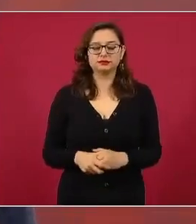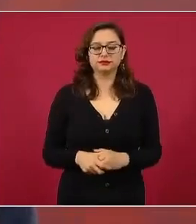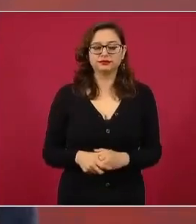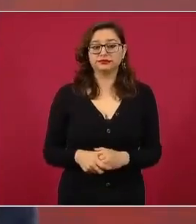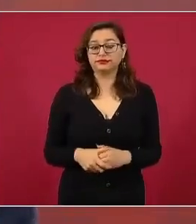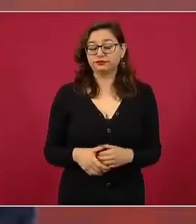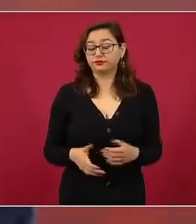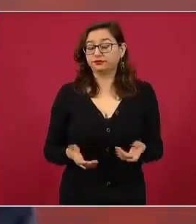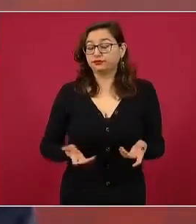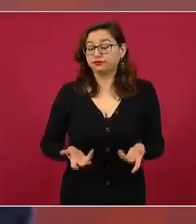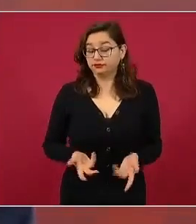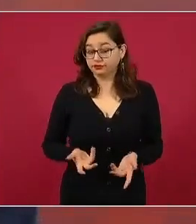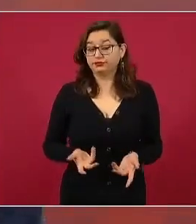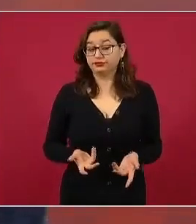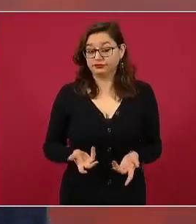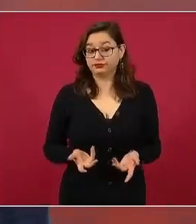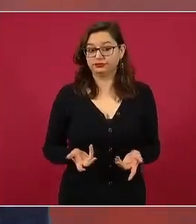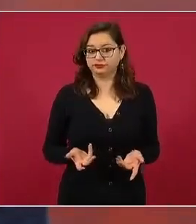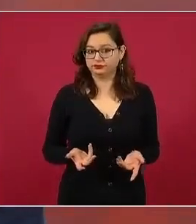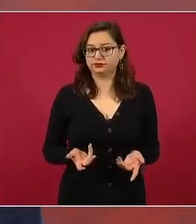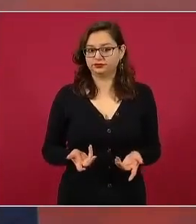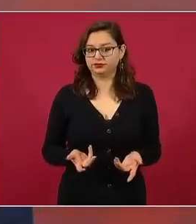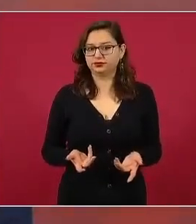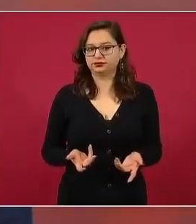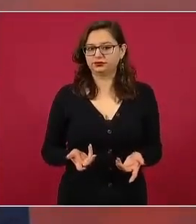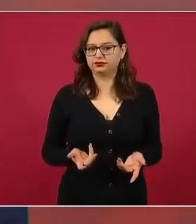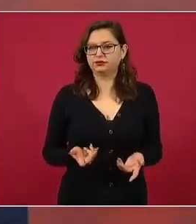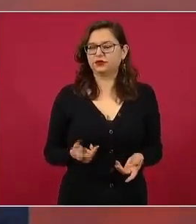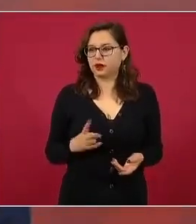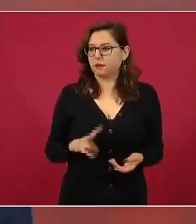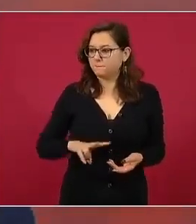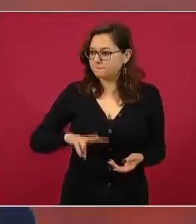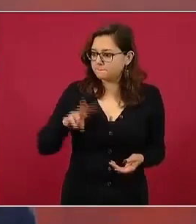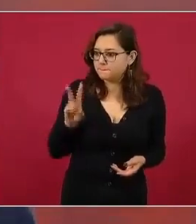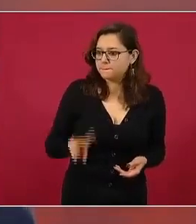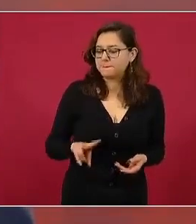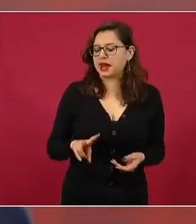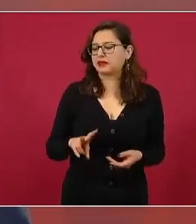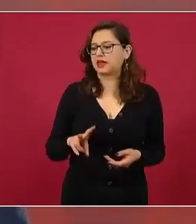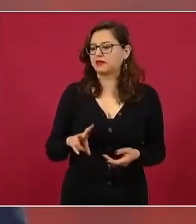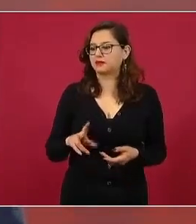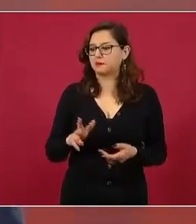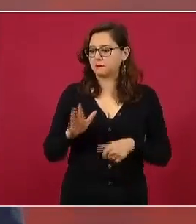Y significan cambios, es transformación.